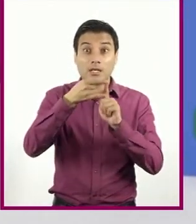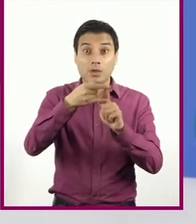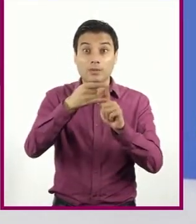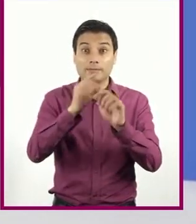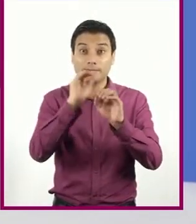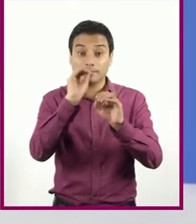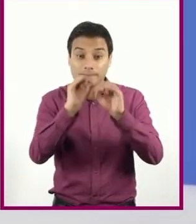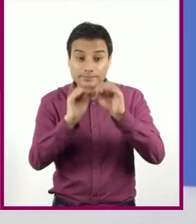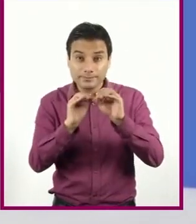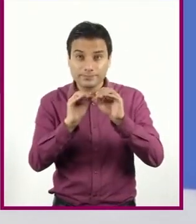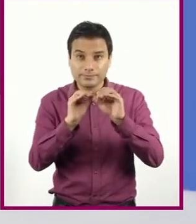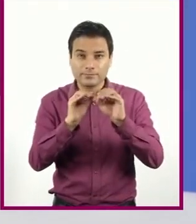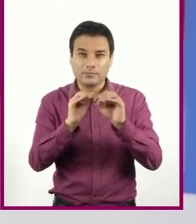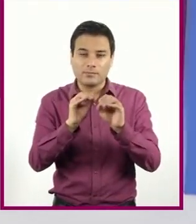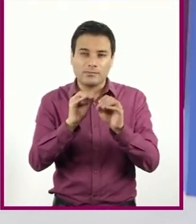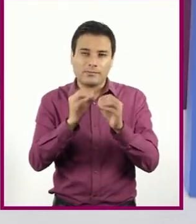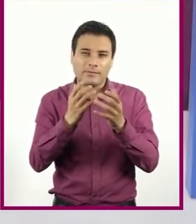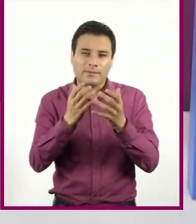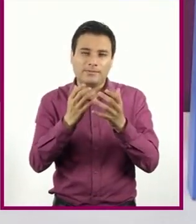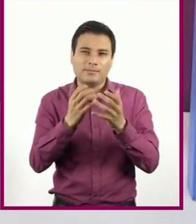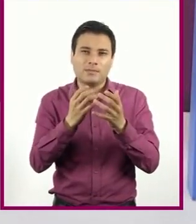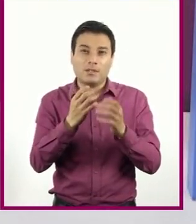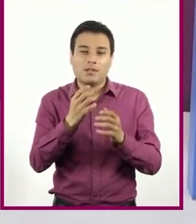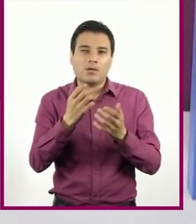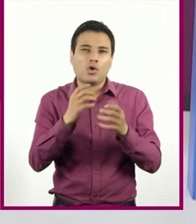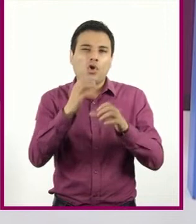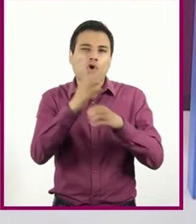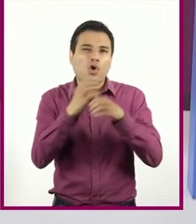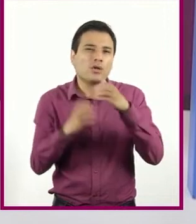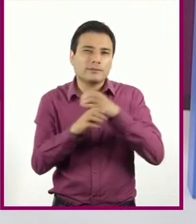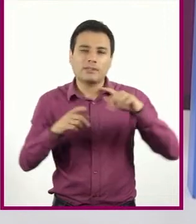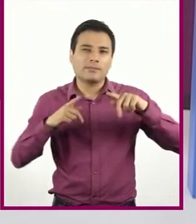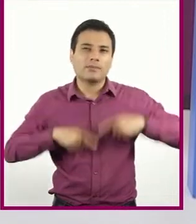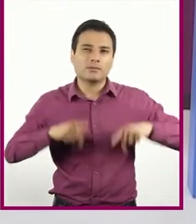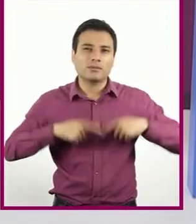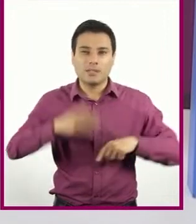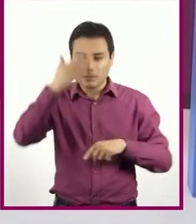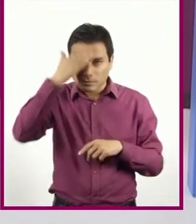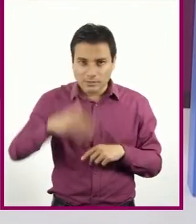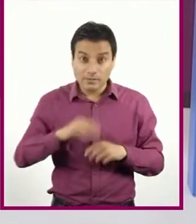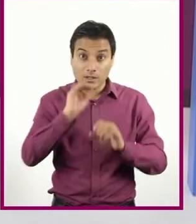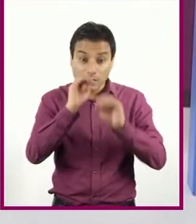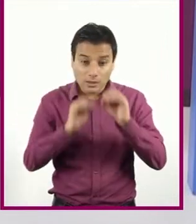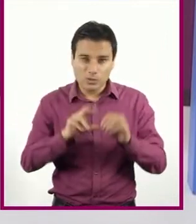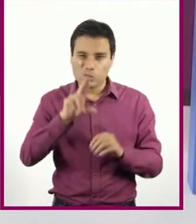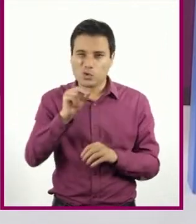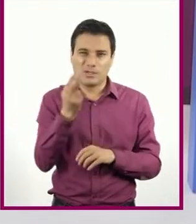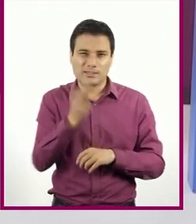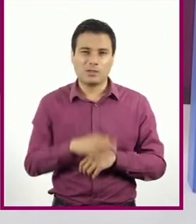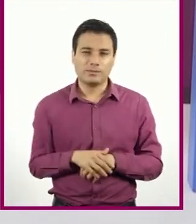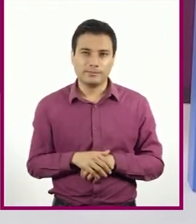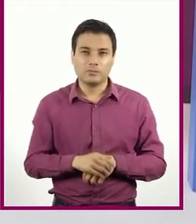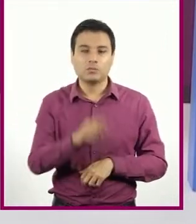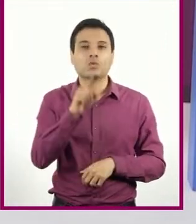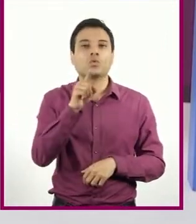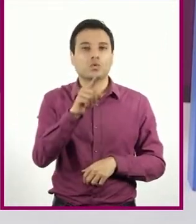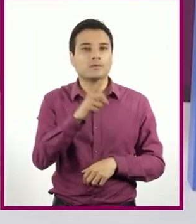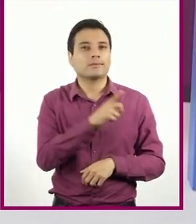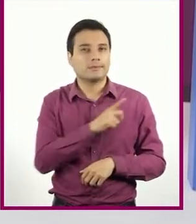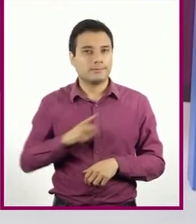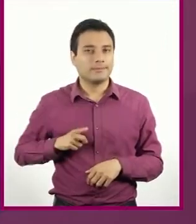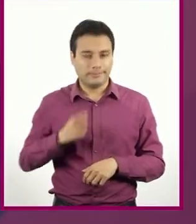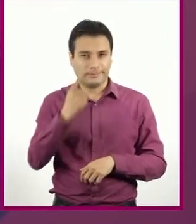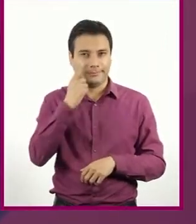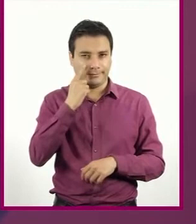que podamos obviar y, en cambio, debemos reflexionar que tal hilación deberá tomar en cuenta varios